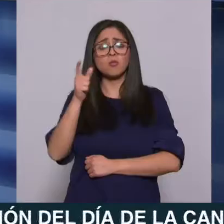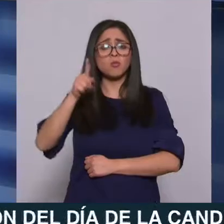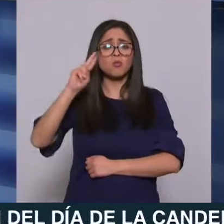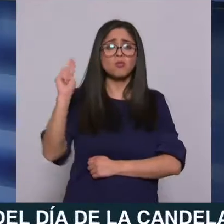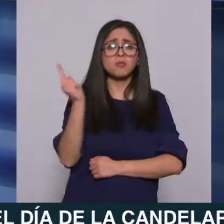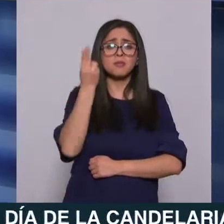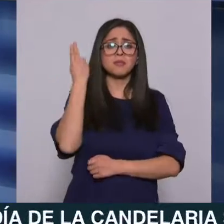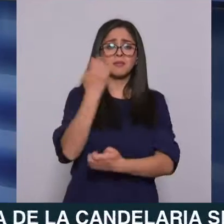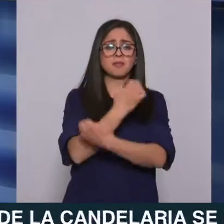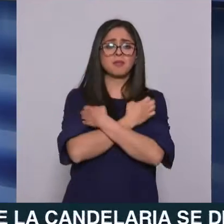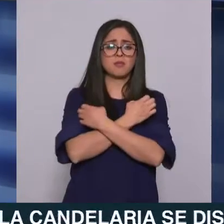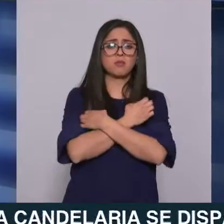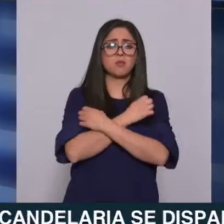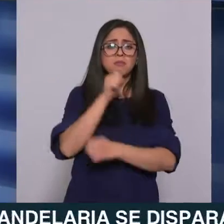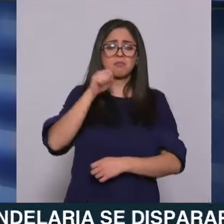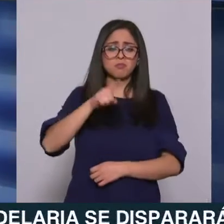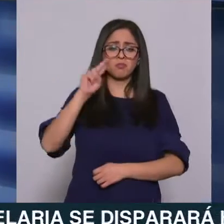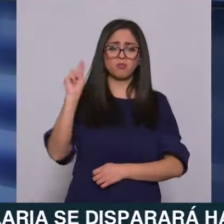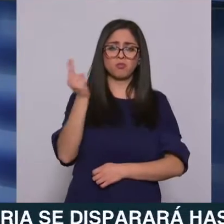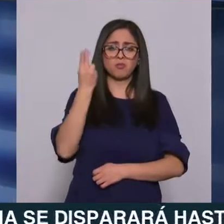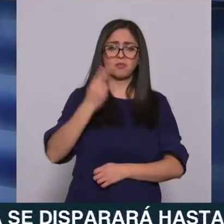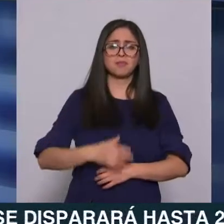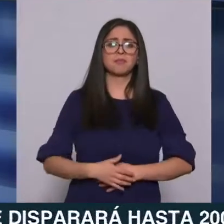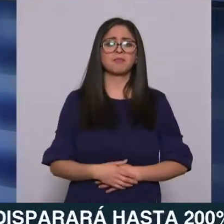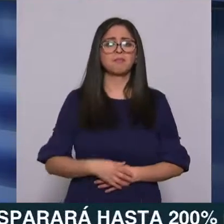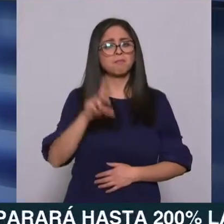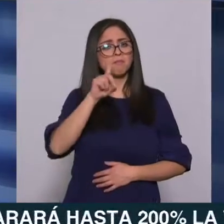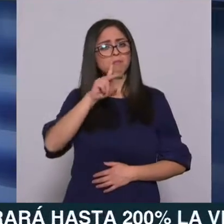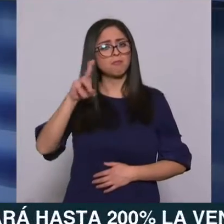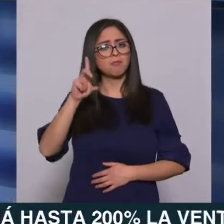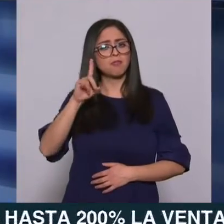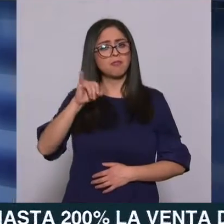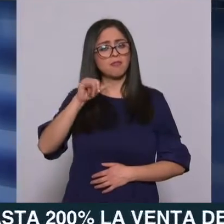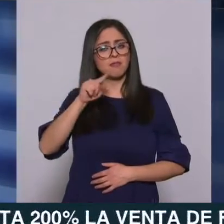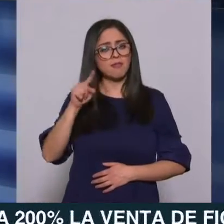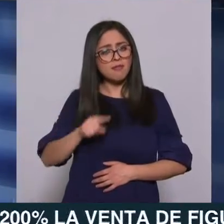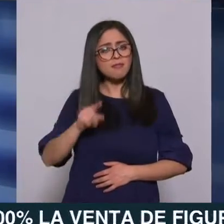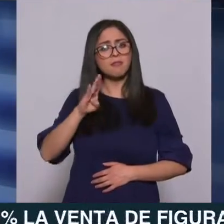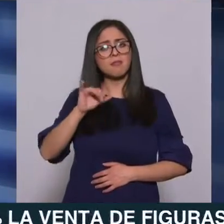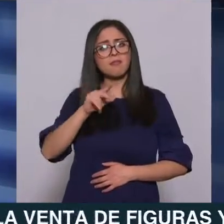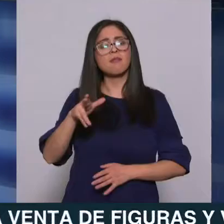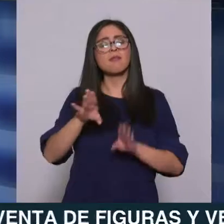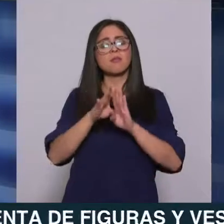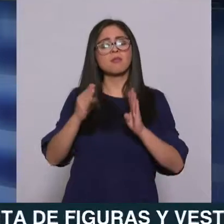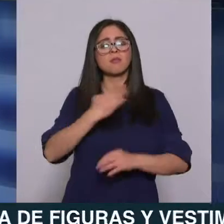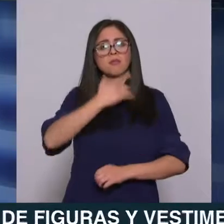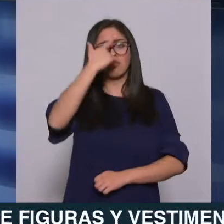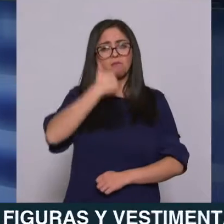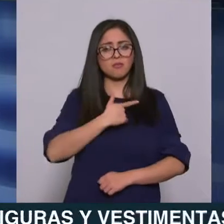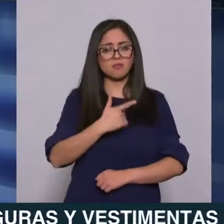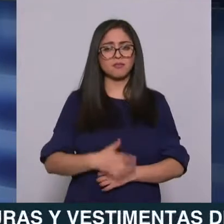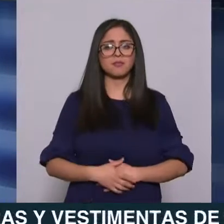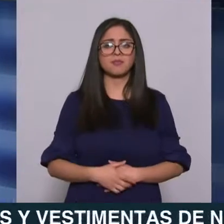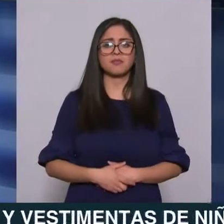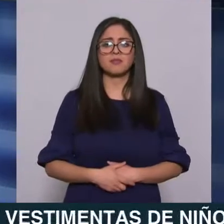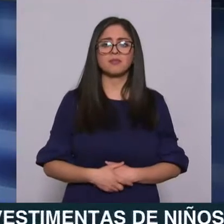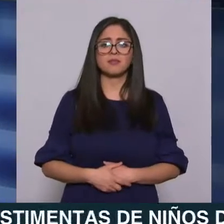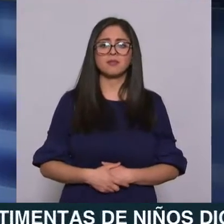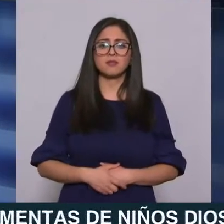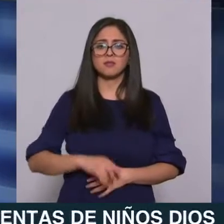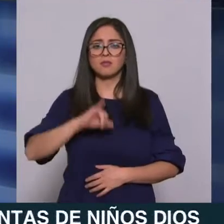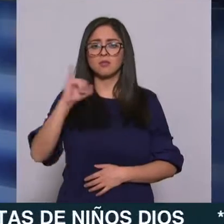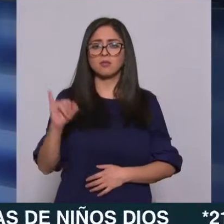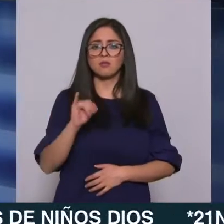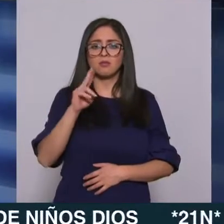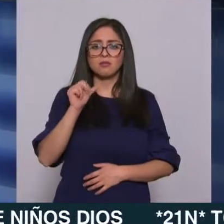la Educación de la UNAM. Doctor Díaz Barrigas, muy buenas noches, gracias por tomarnos la llamada. ¿Cómo se encuentra? Juan, buenas noches.